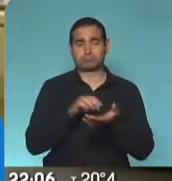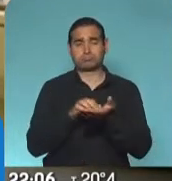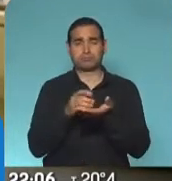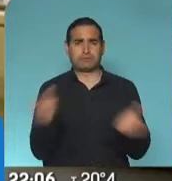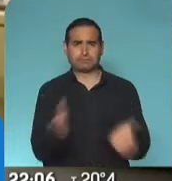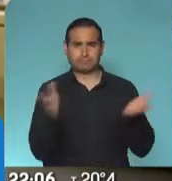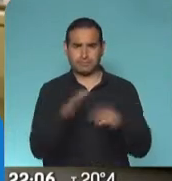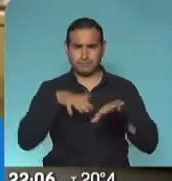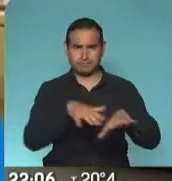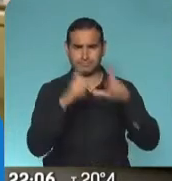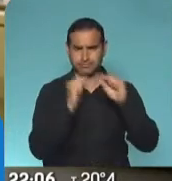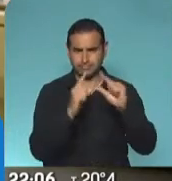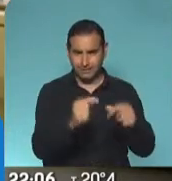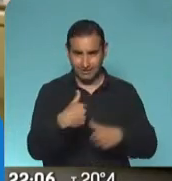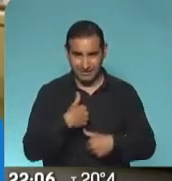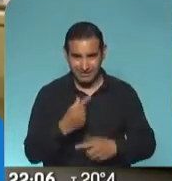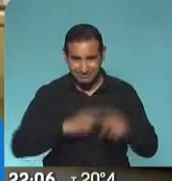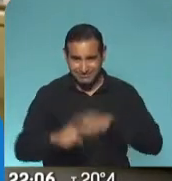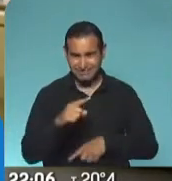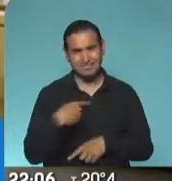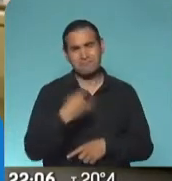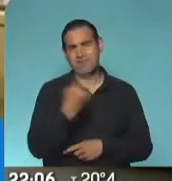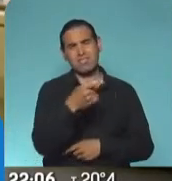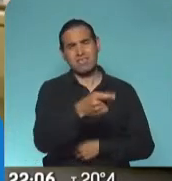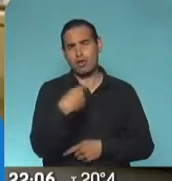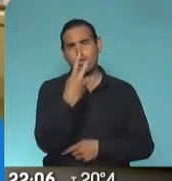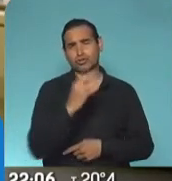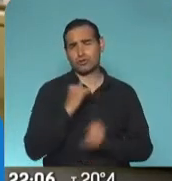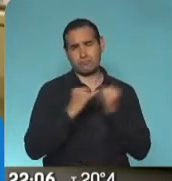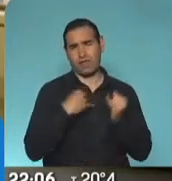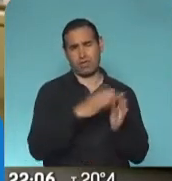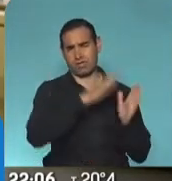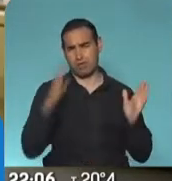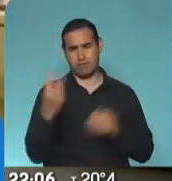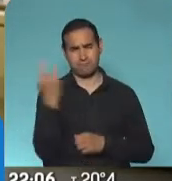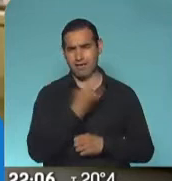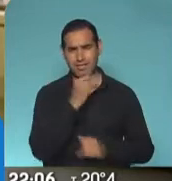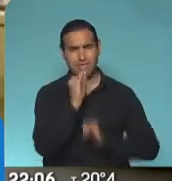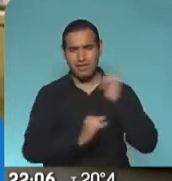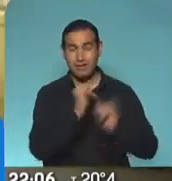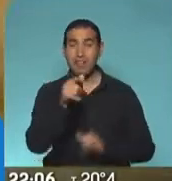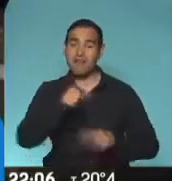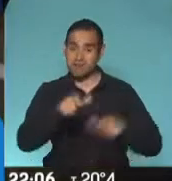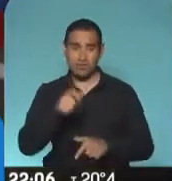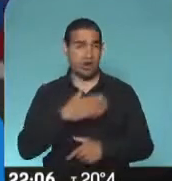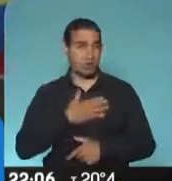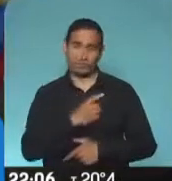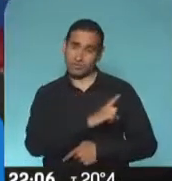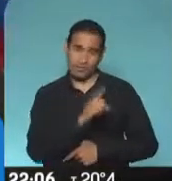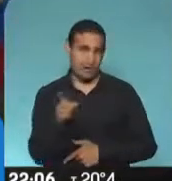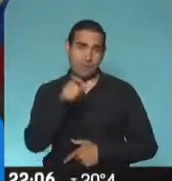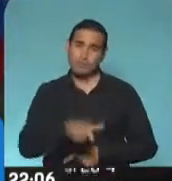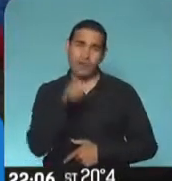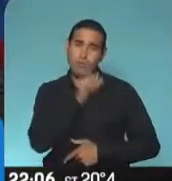manifestaciones a lo largo y ancho del país. Están mintiendo, como han mentido estos 2 años y medio. La verdad es que existe un gran descontento generalizado. La gente no aguantó